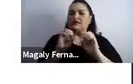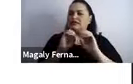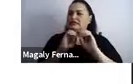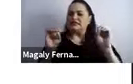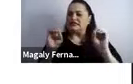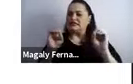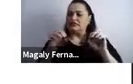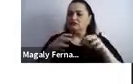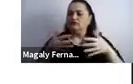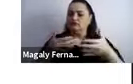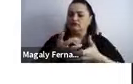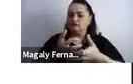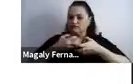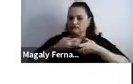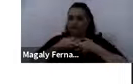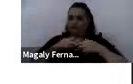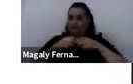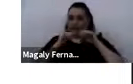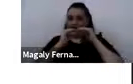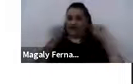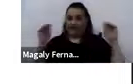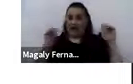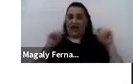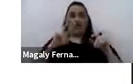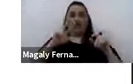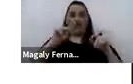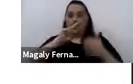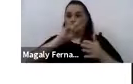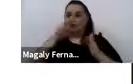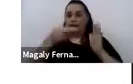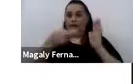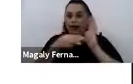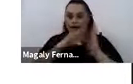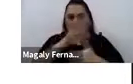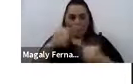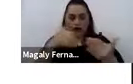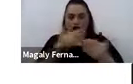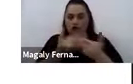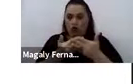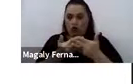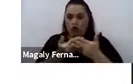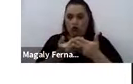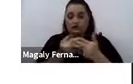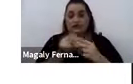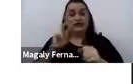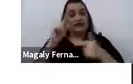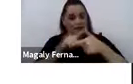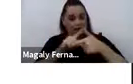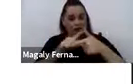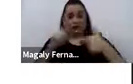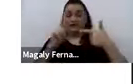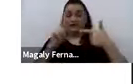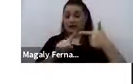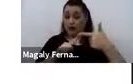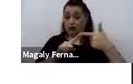por encima de un nivel que no es replicable para todos. Y segundo,